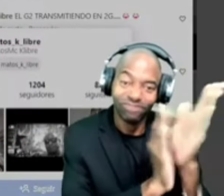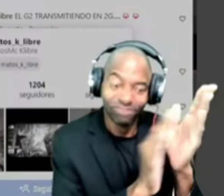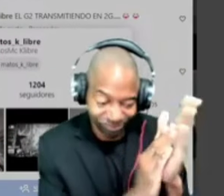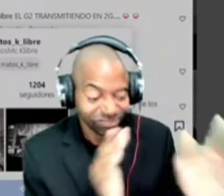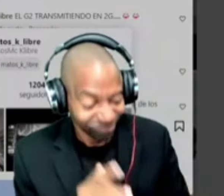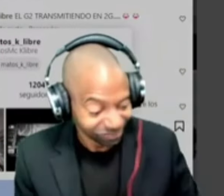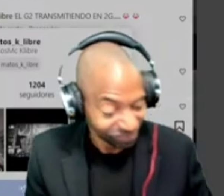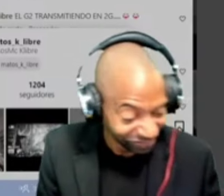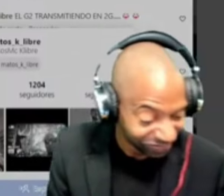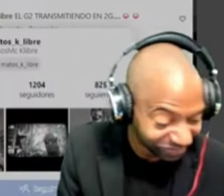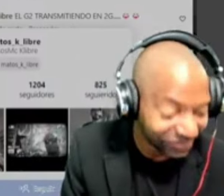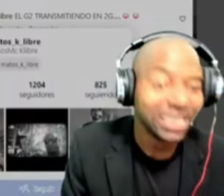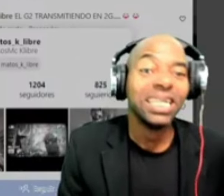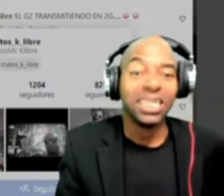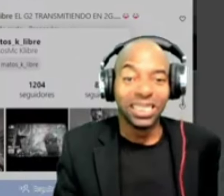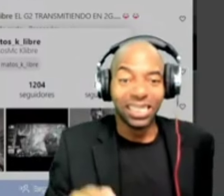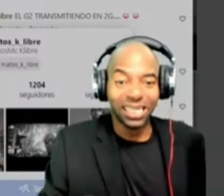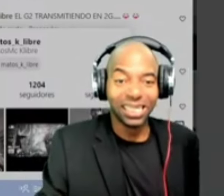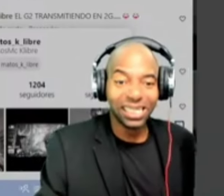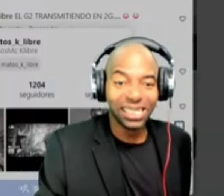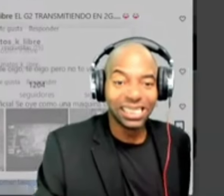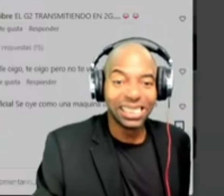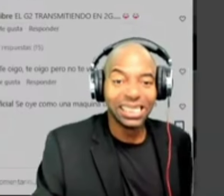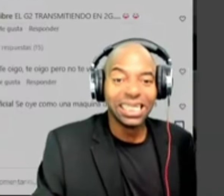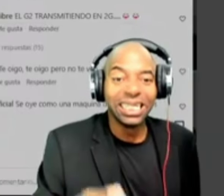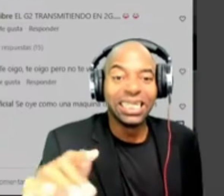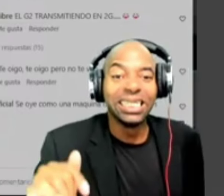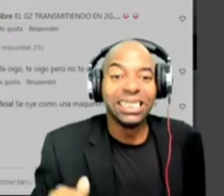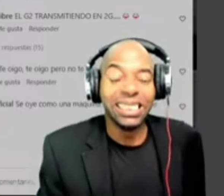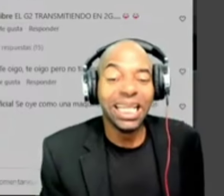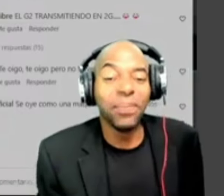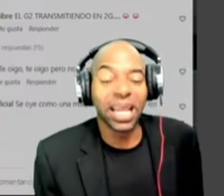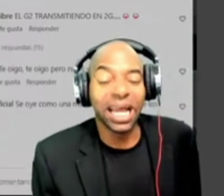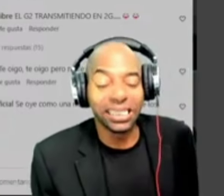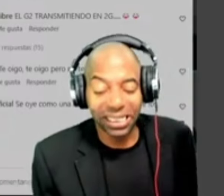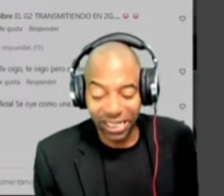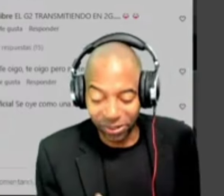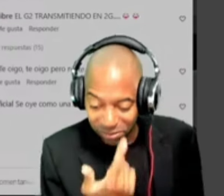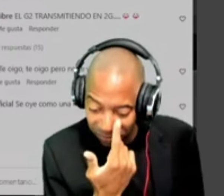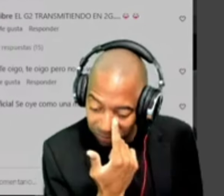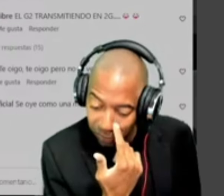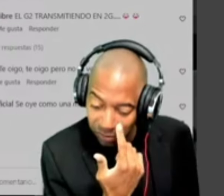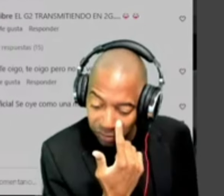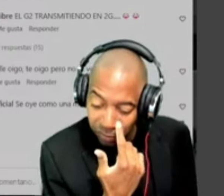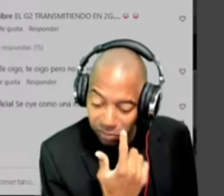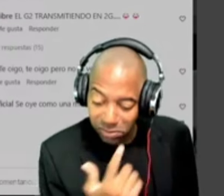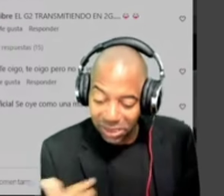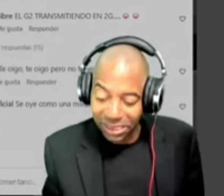caso de los trabajadores que han mantenimiento ligero. Dime que has entendido.